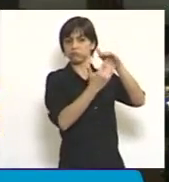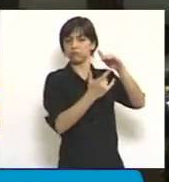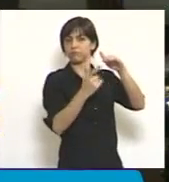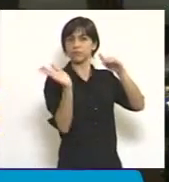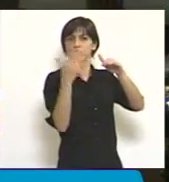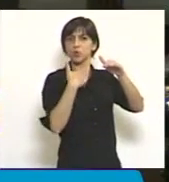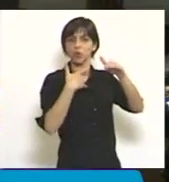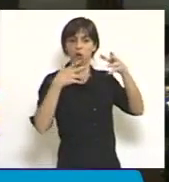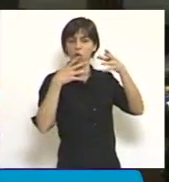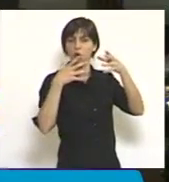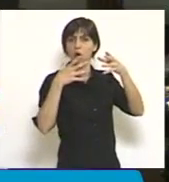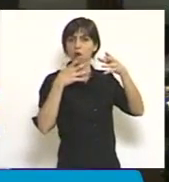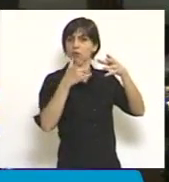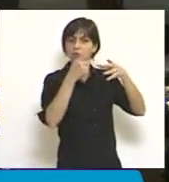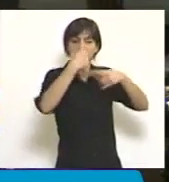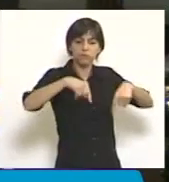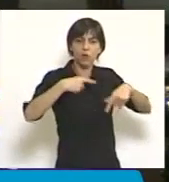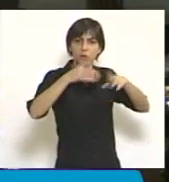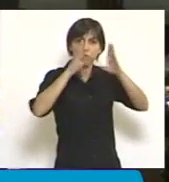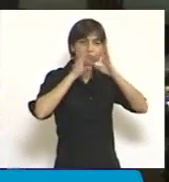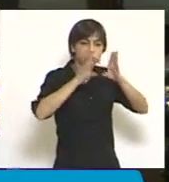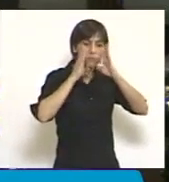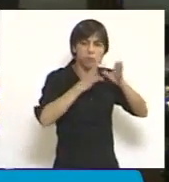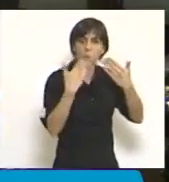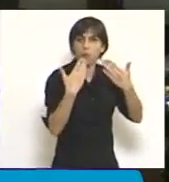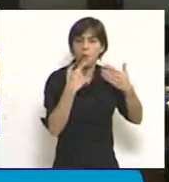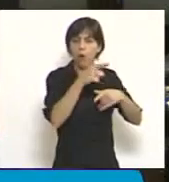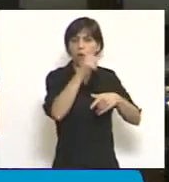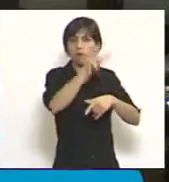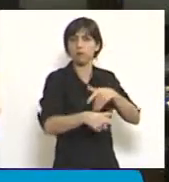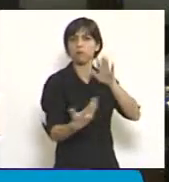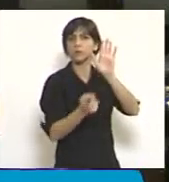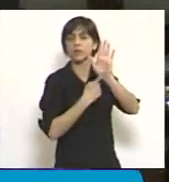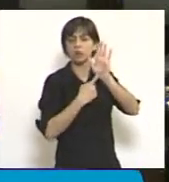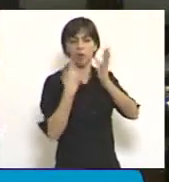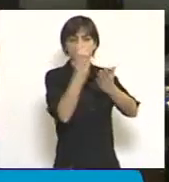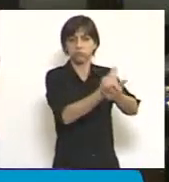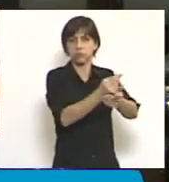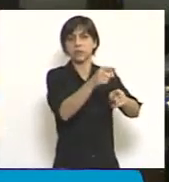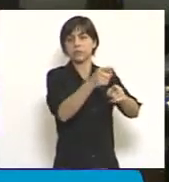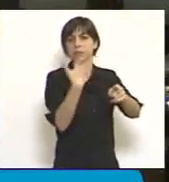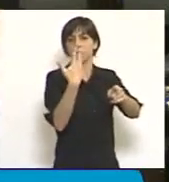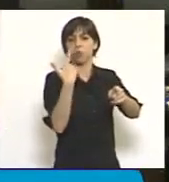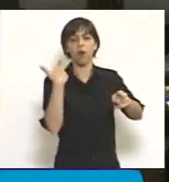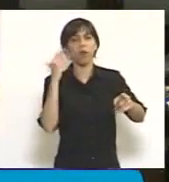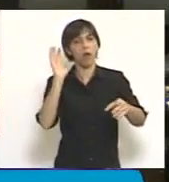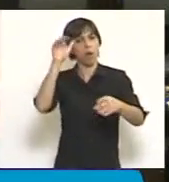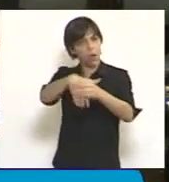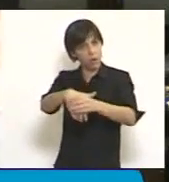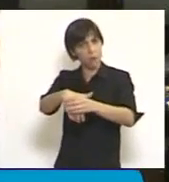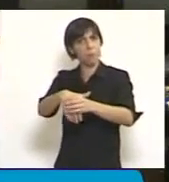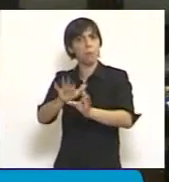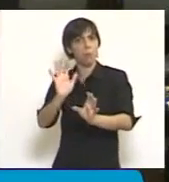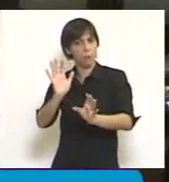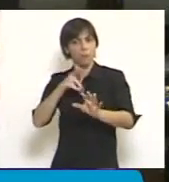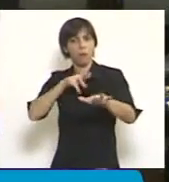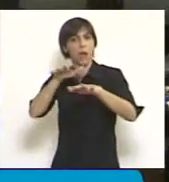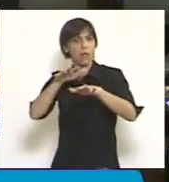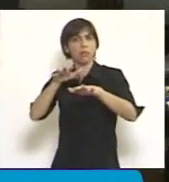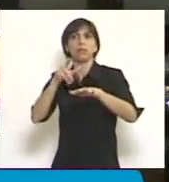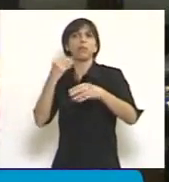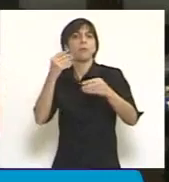del Ministerio Público de la Defensa. Es decir, la Procuración General pasa a ser un órgano extremadamente